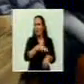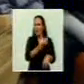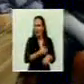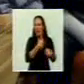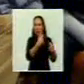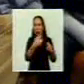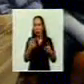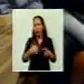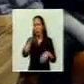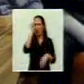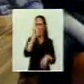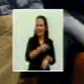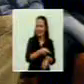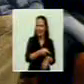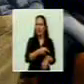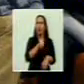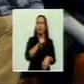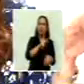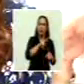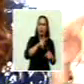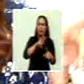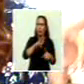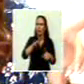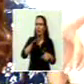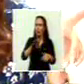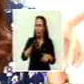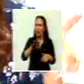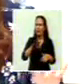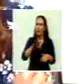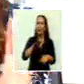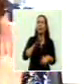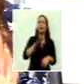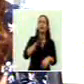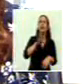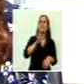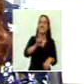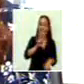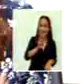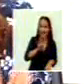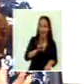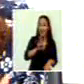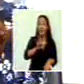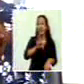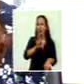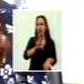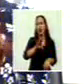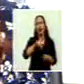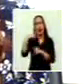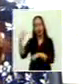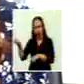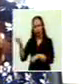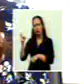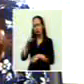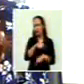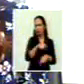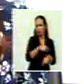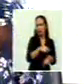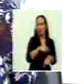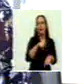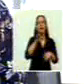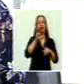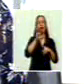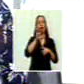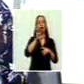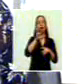uno, dos, tres, cuatro, el doctor, cinco. Tenemos cinco, otros son de la Universidad. El doctor Alberto Querini,